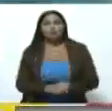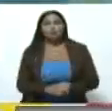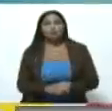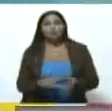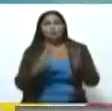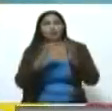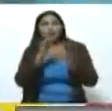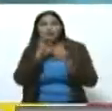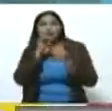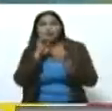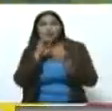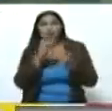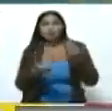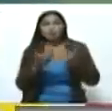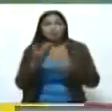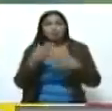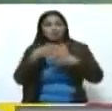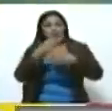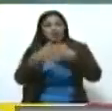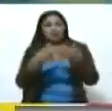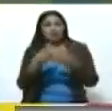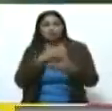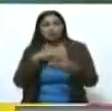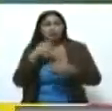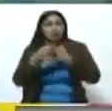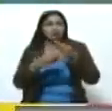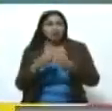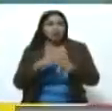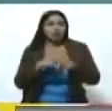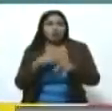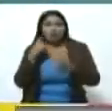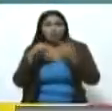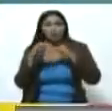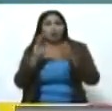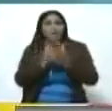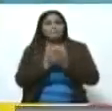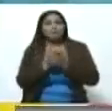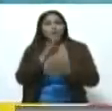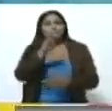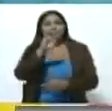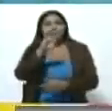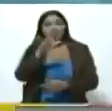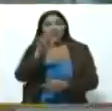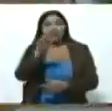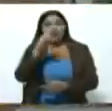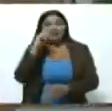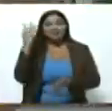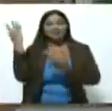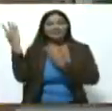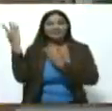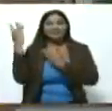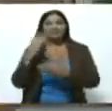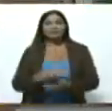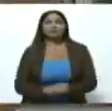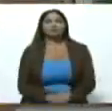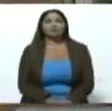tenemos que irnos con información importante de interés que se genera. A esta hora vámonos con nuestro compañero Baker Díaz. Adelante, Baker.